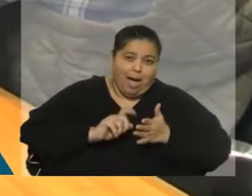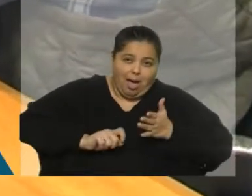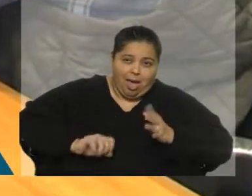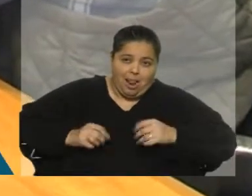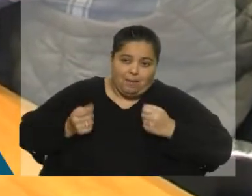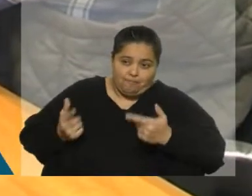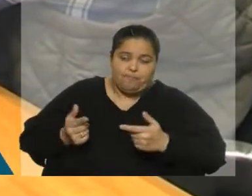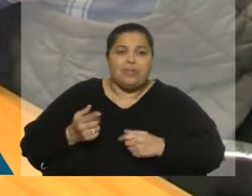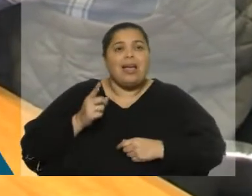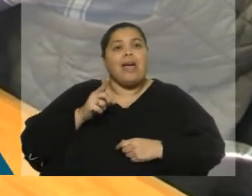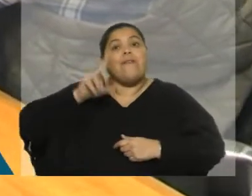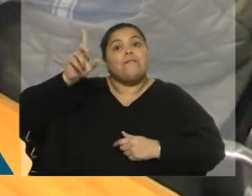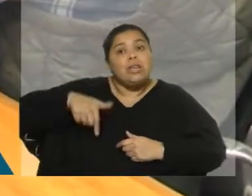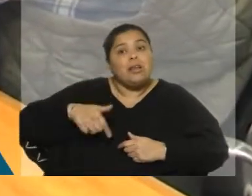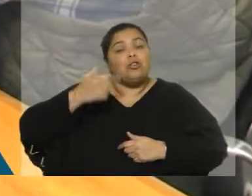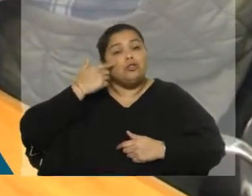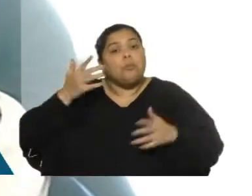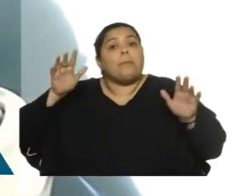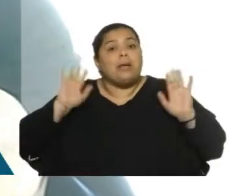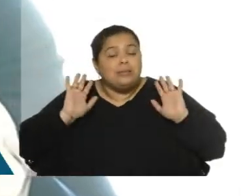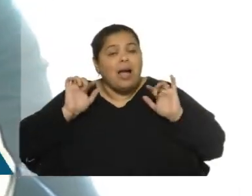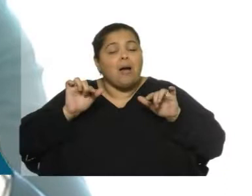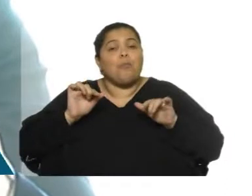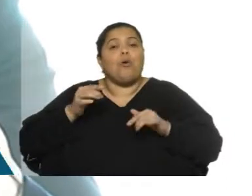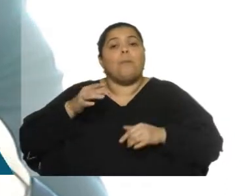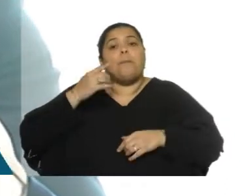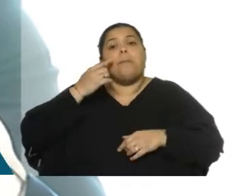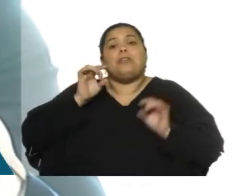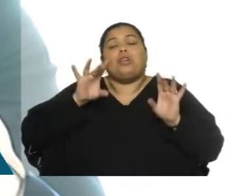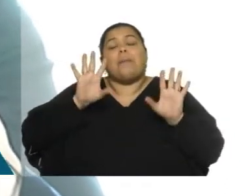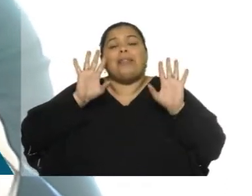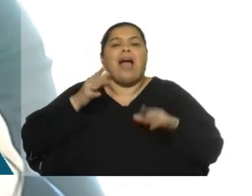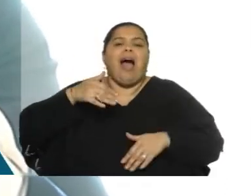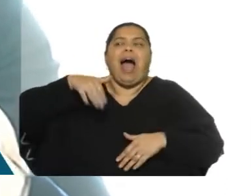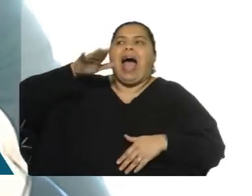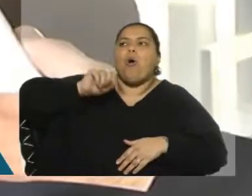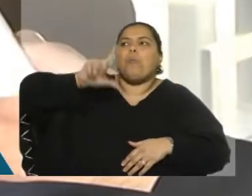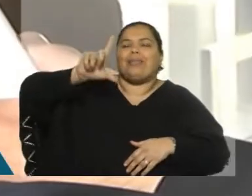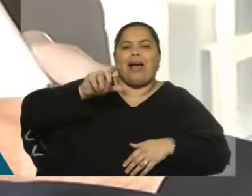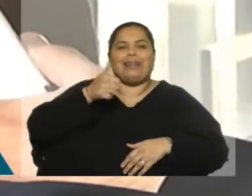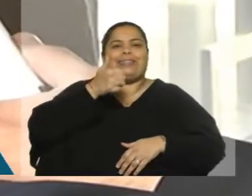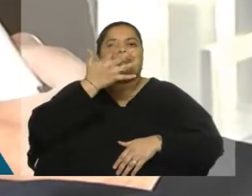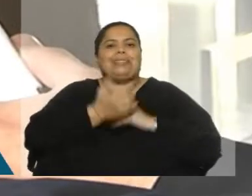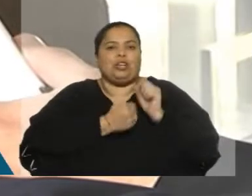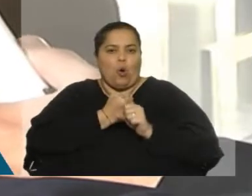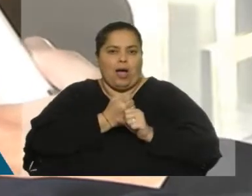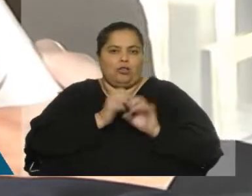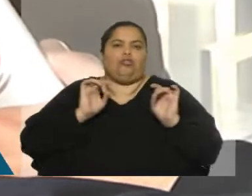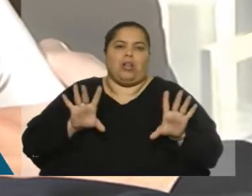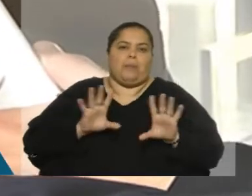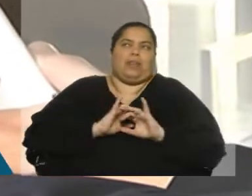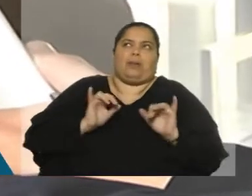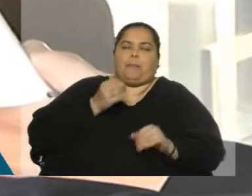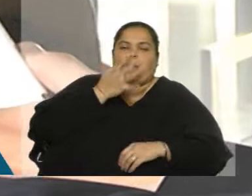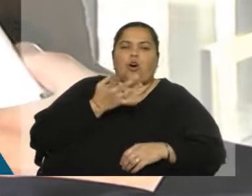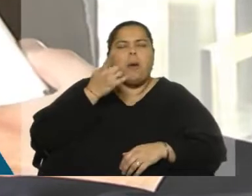priori pensando que solo se trata de aumentar la edad como para que cierre, ¿no? Y se nos explican